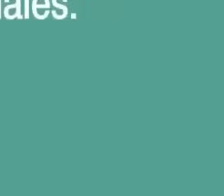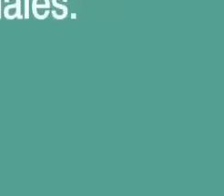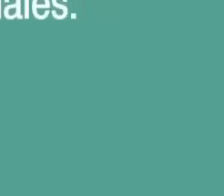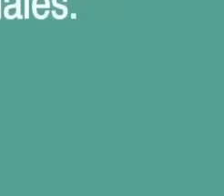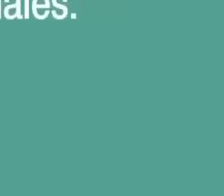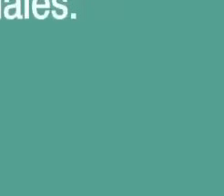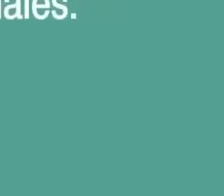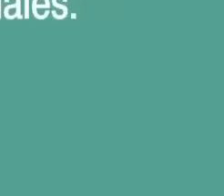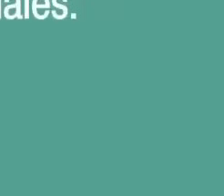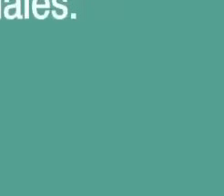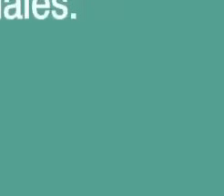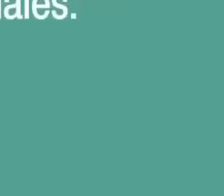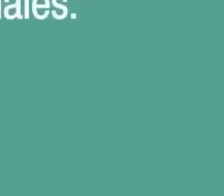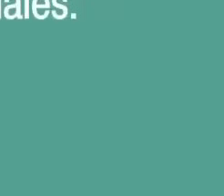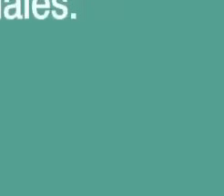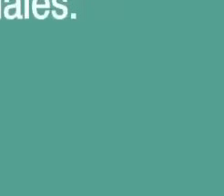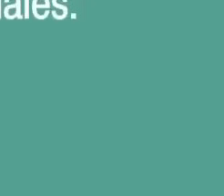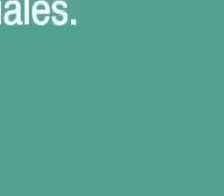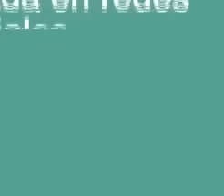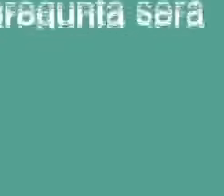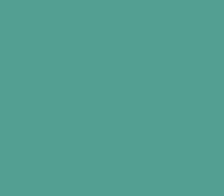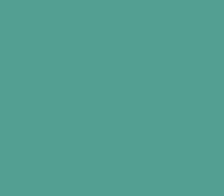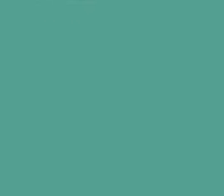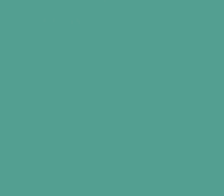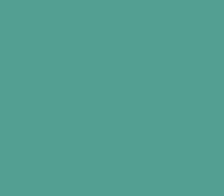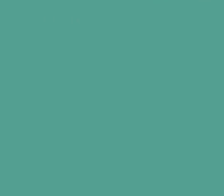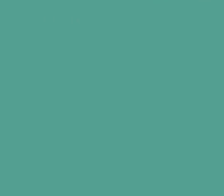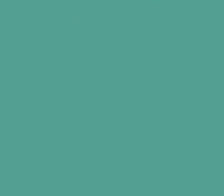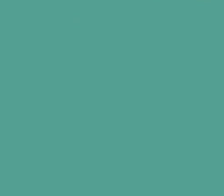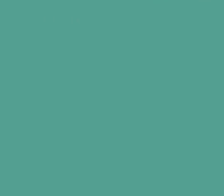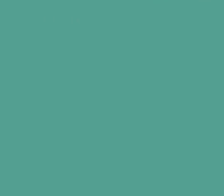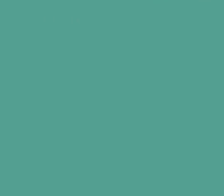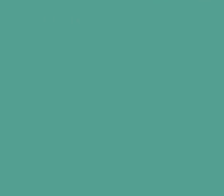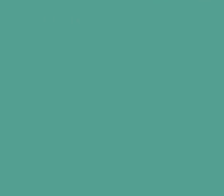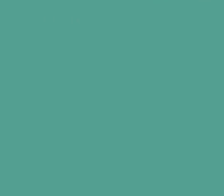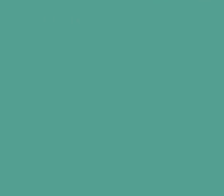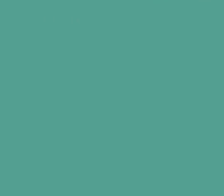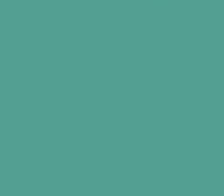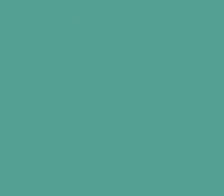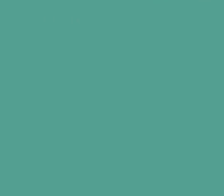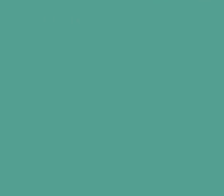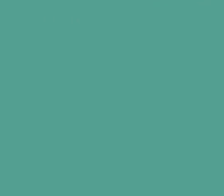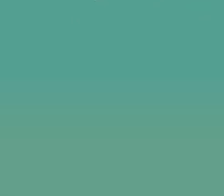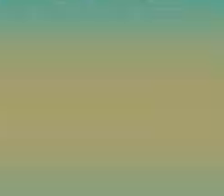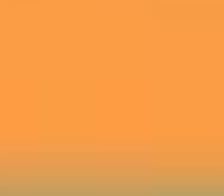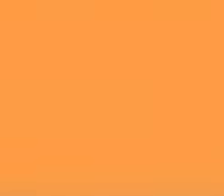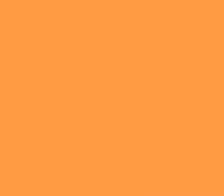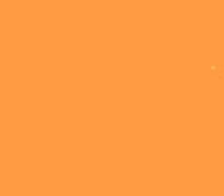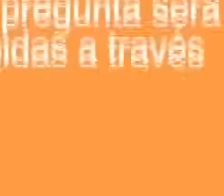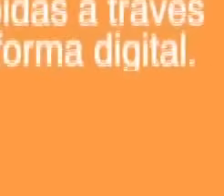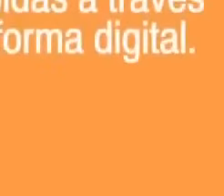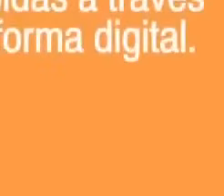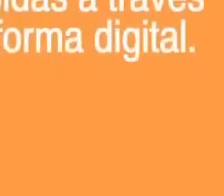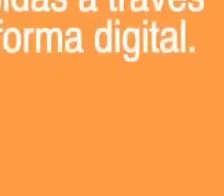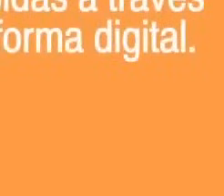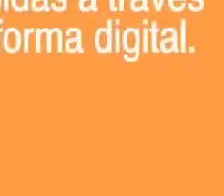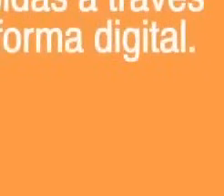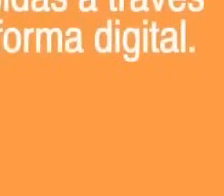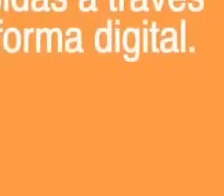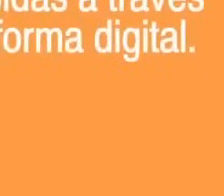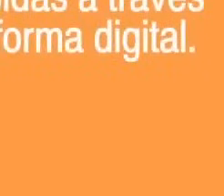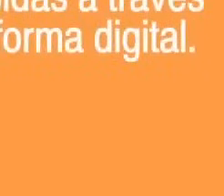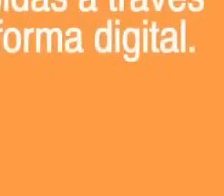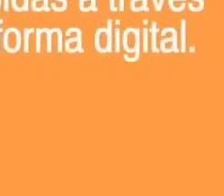primera pregunta será la más votada en redes sociales. Cada candidatura tendrá un minuto para responder sin interrupciones. La segunda